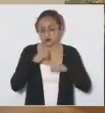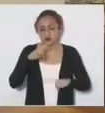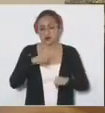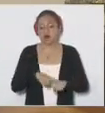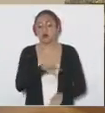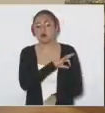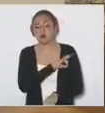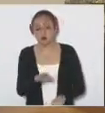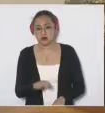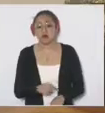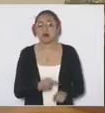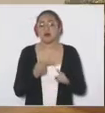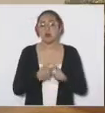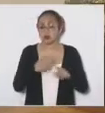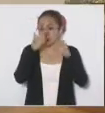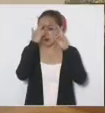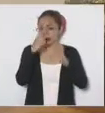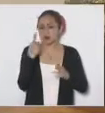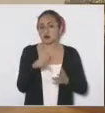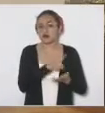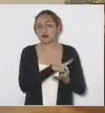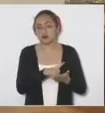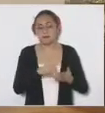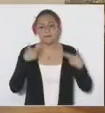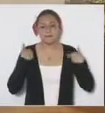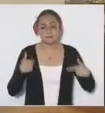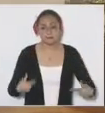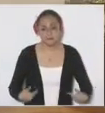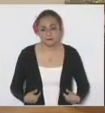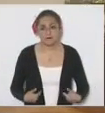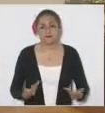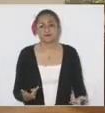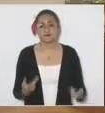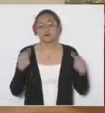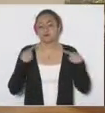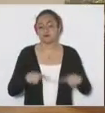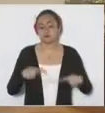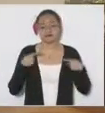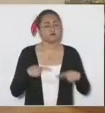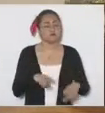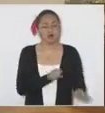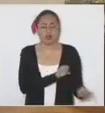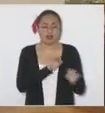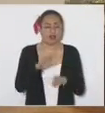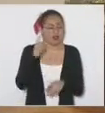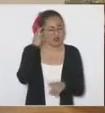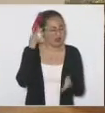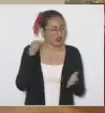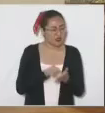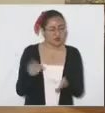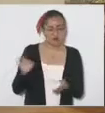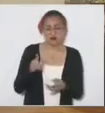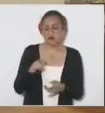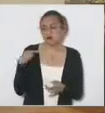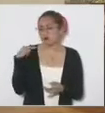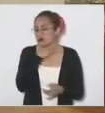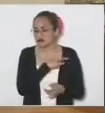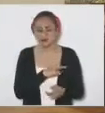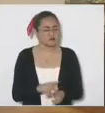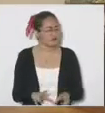la gente que Respeta los Derechos Humanos la gente que no va a dejar que la hipocresía